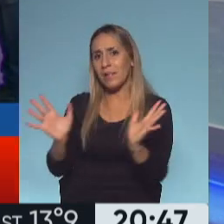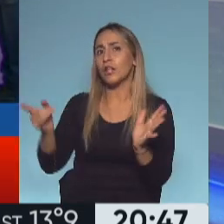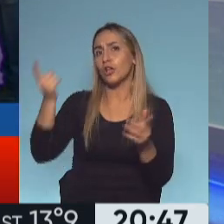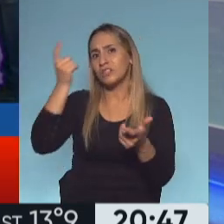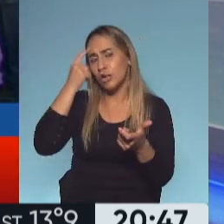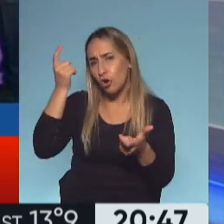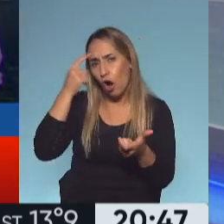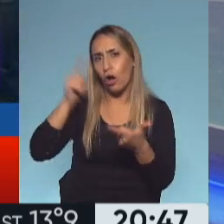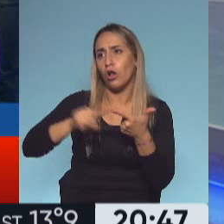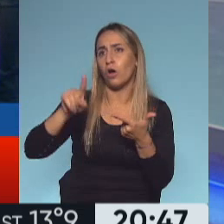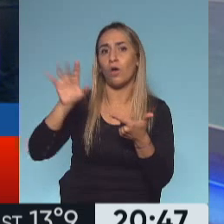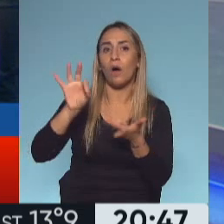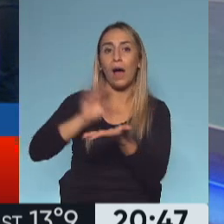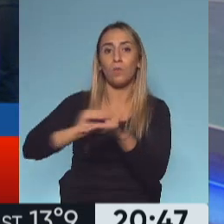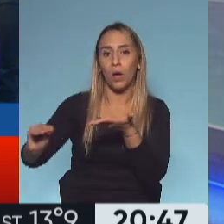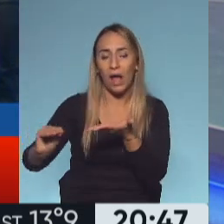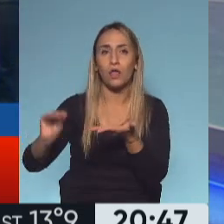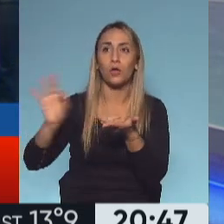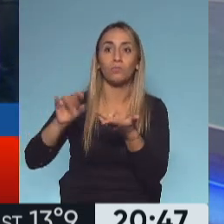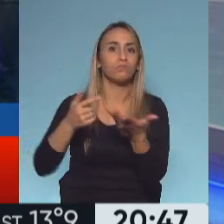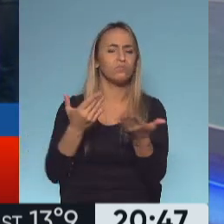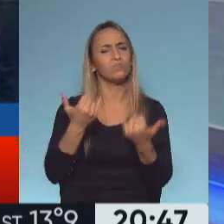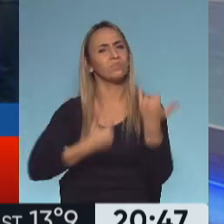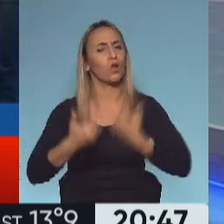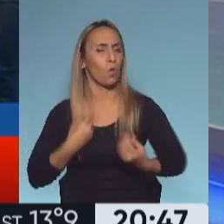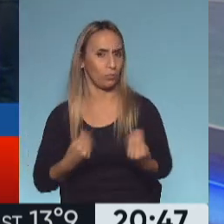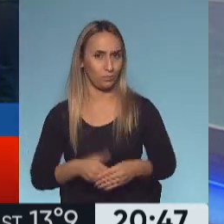incluso de abogados? Cuéntenos cómo es.